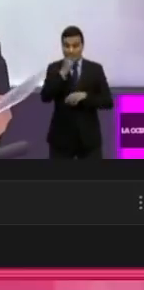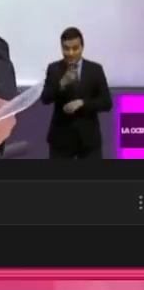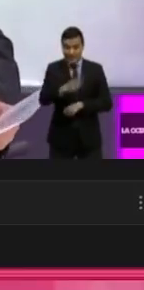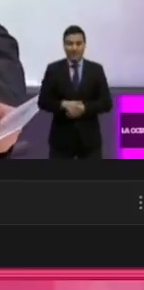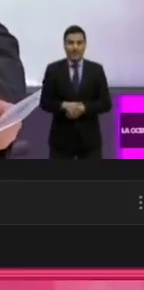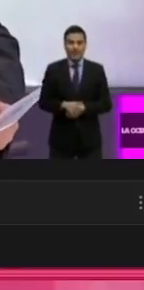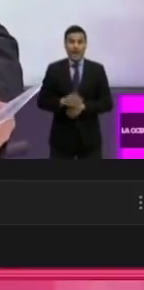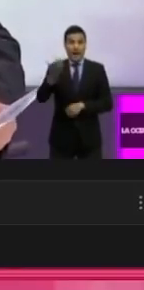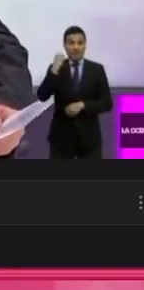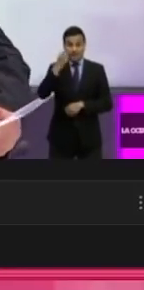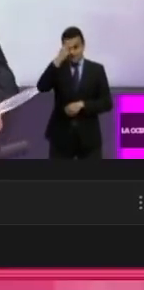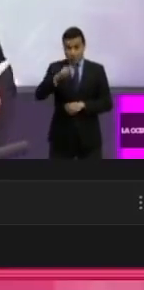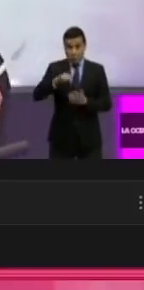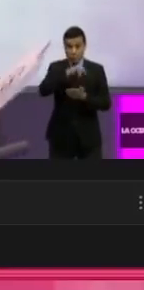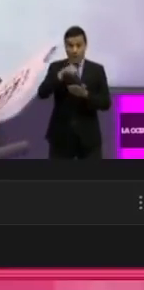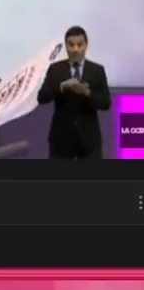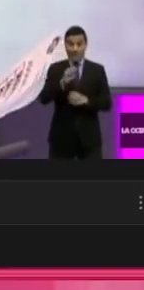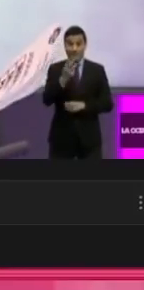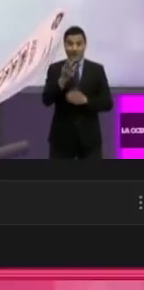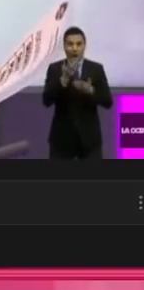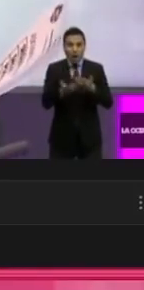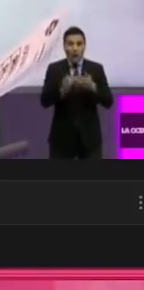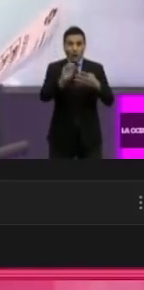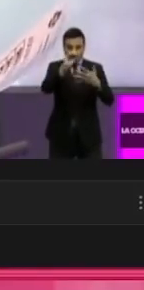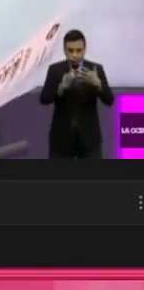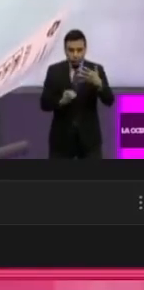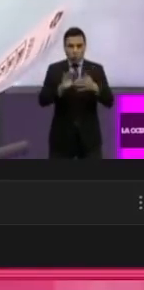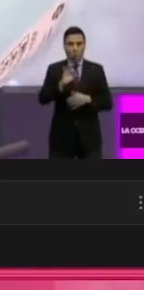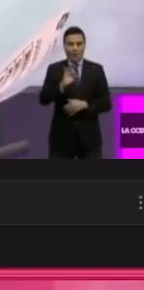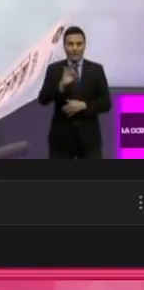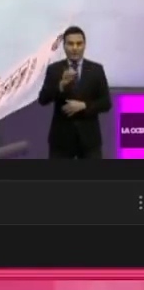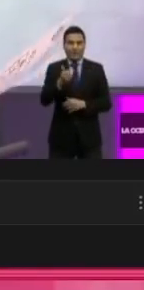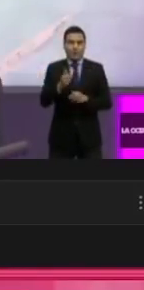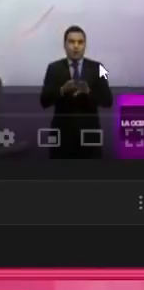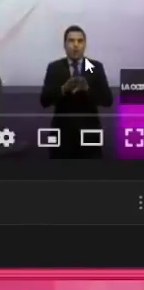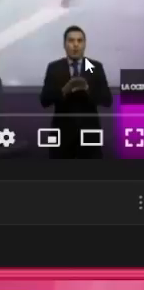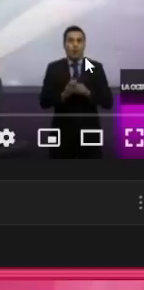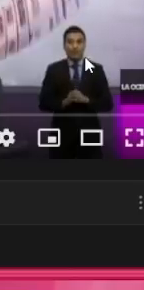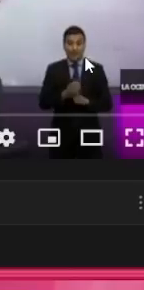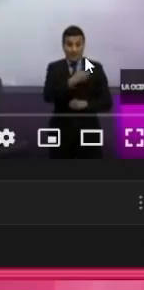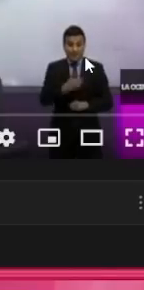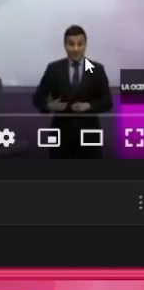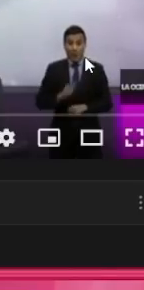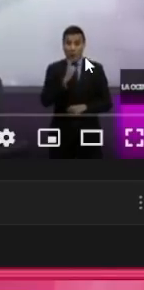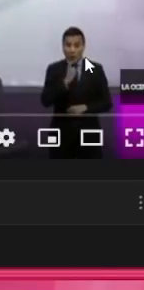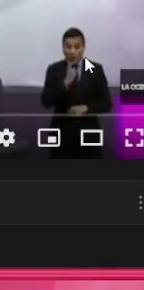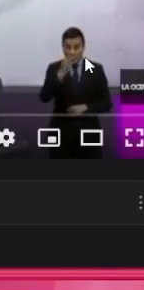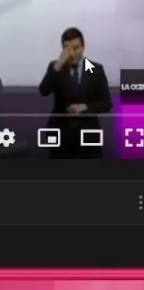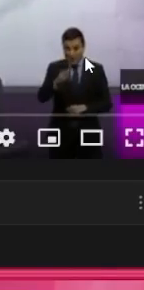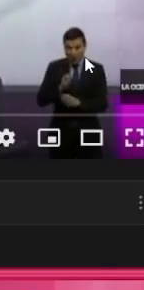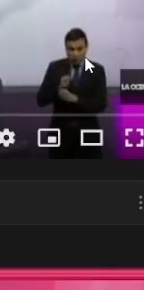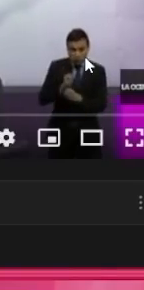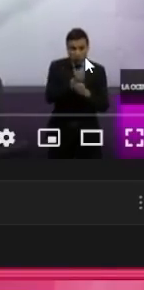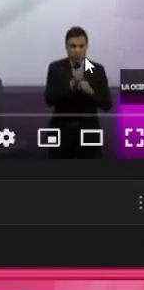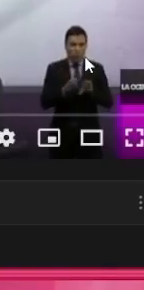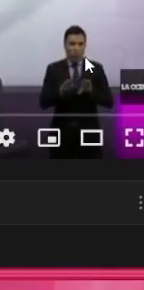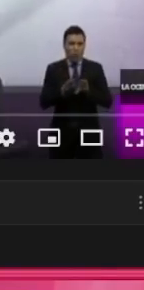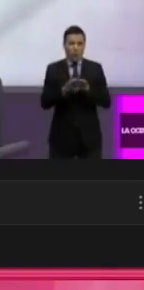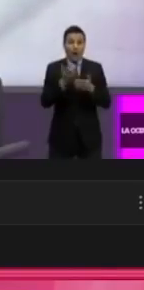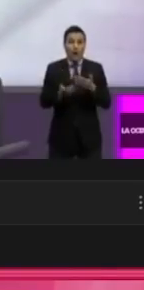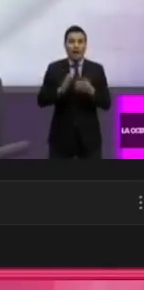23 al 46. López, lo único que está haciendo con el país es destrozarlo y por eso la calificación